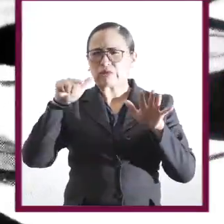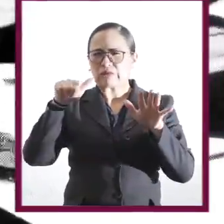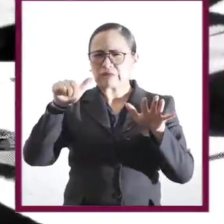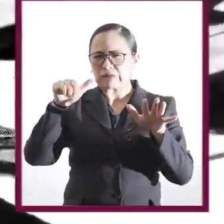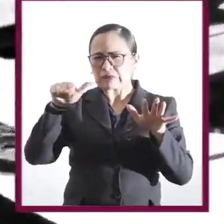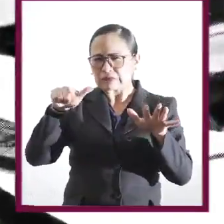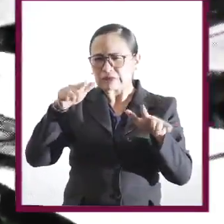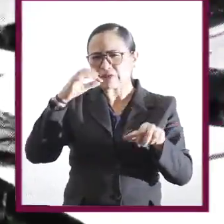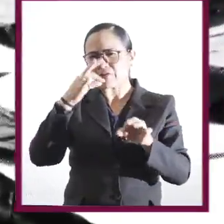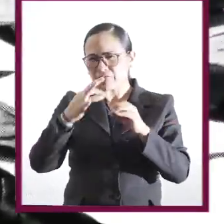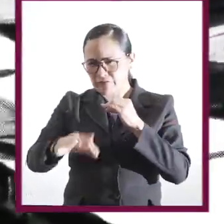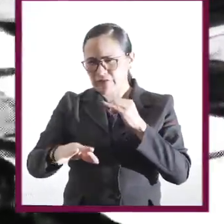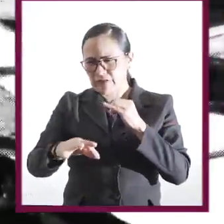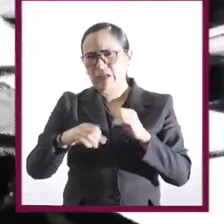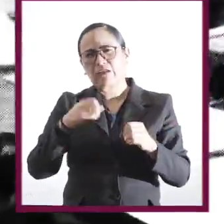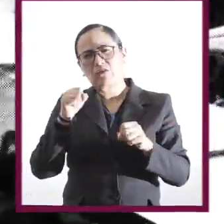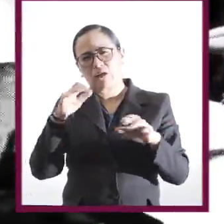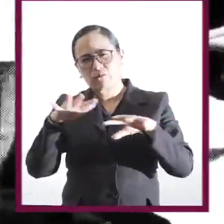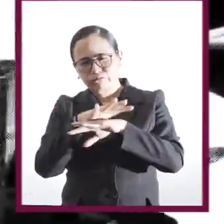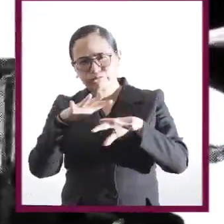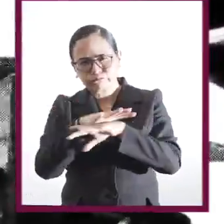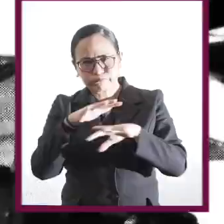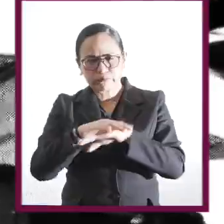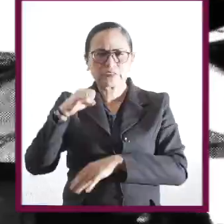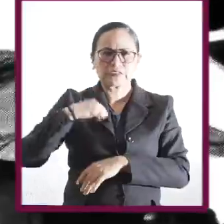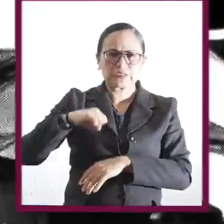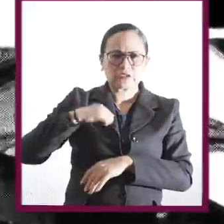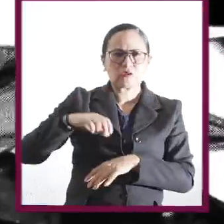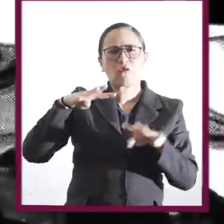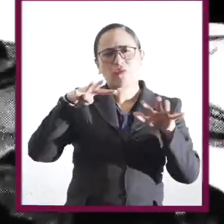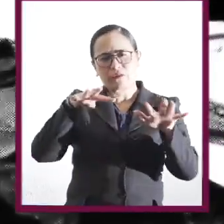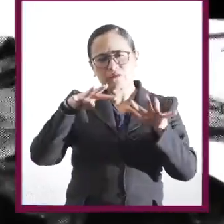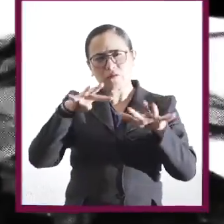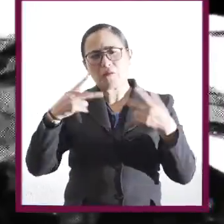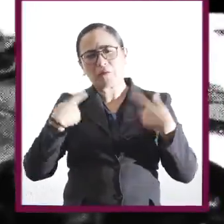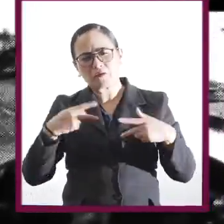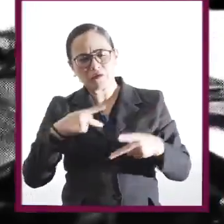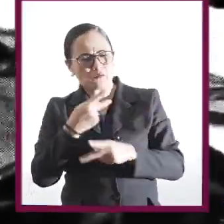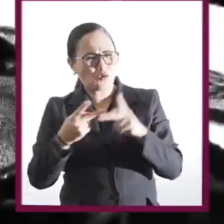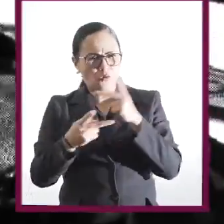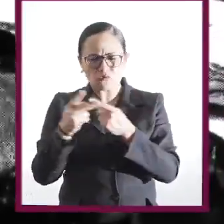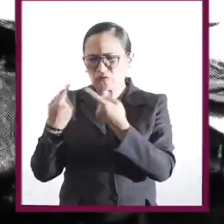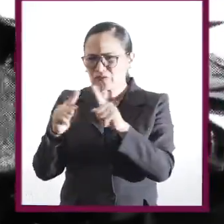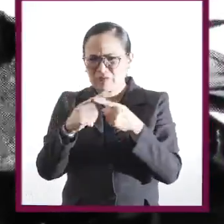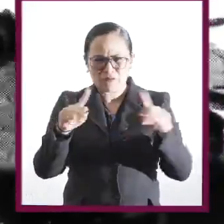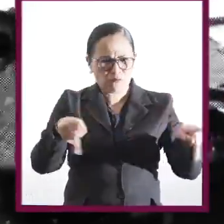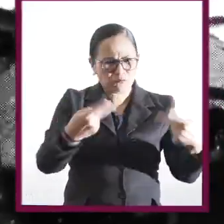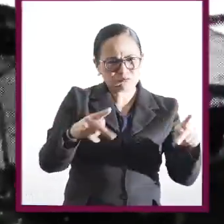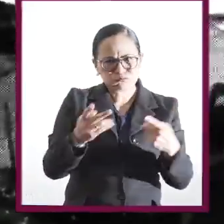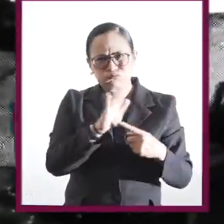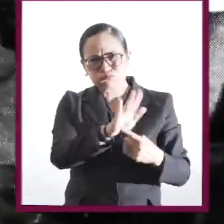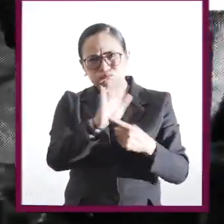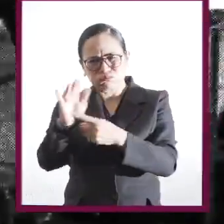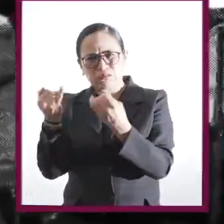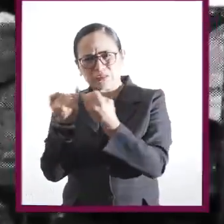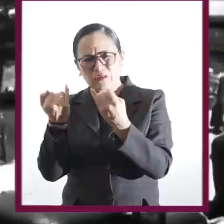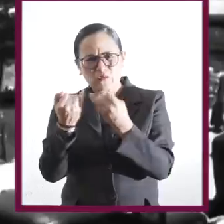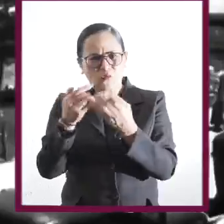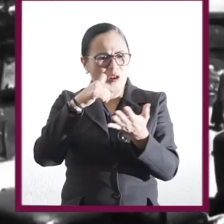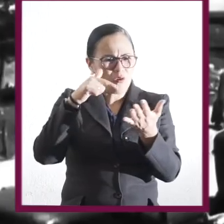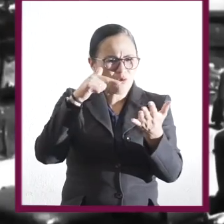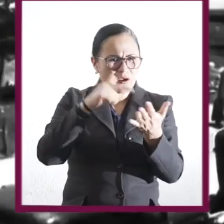reconstruido a mediados del XIX, donde los vendedores ofrecían toda clase de productos en numerosos locales y